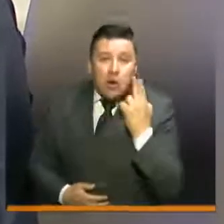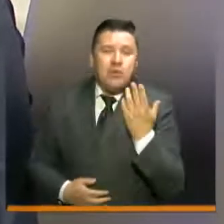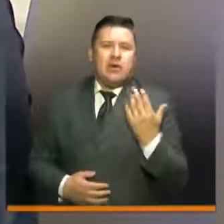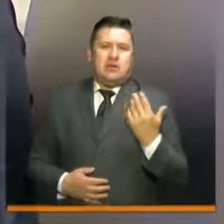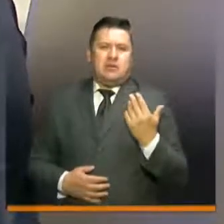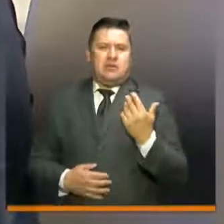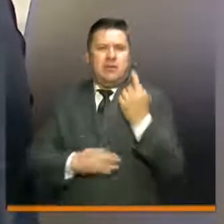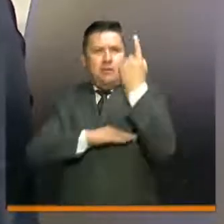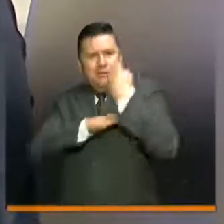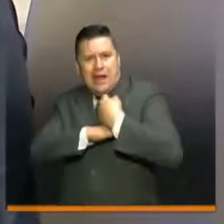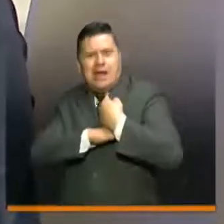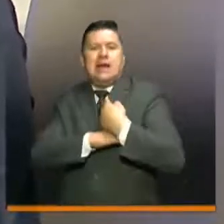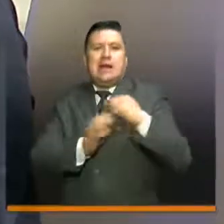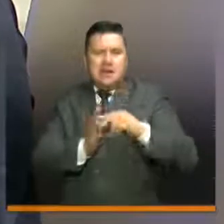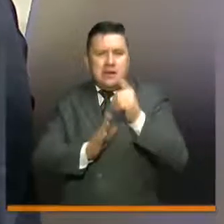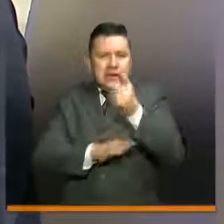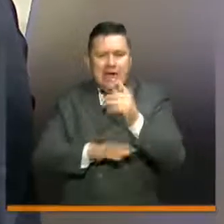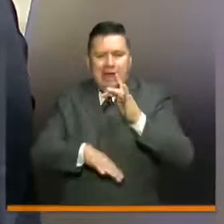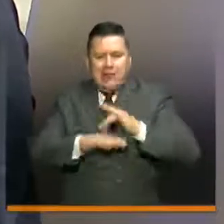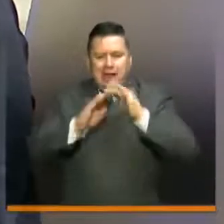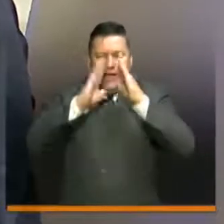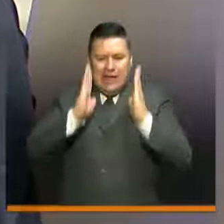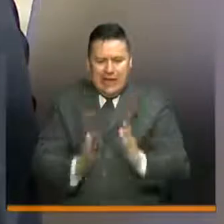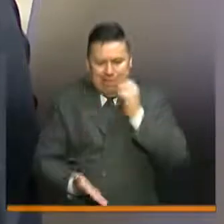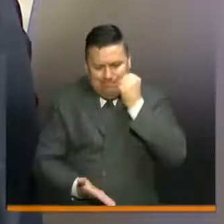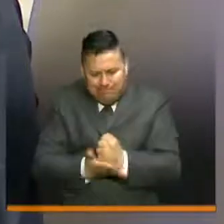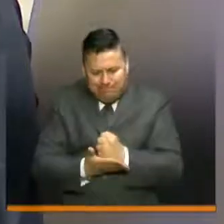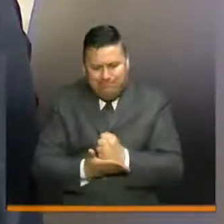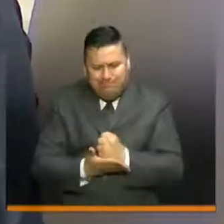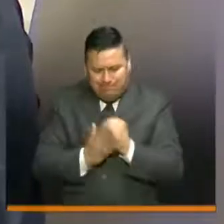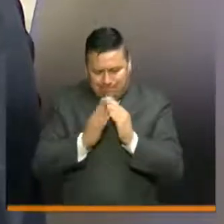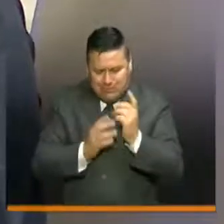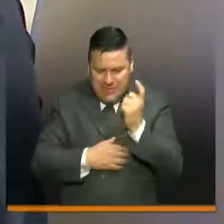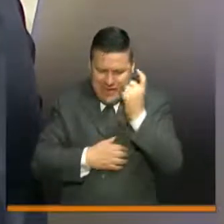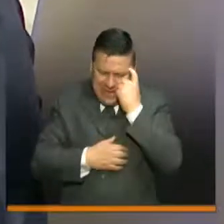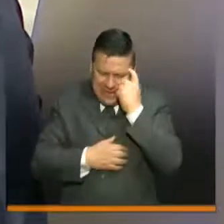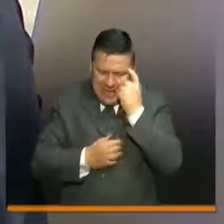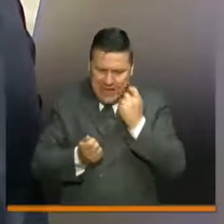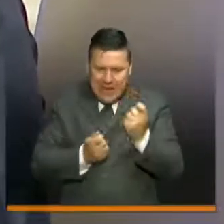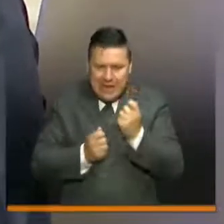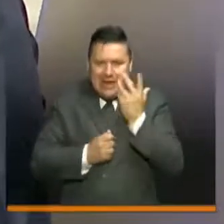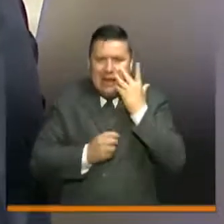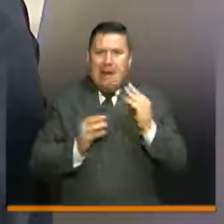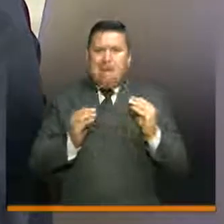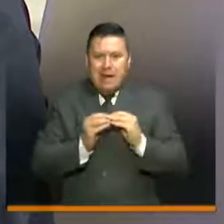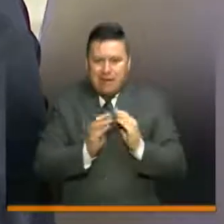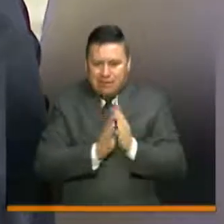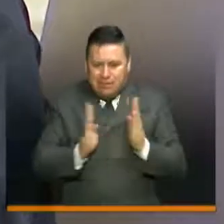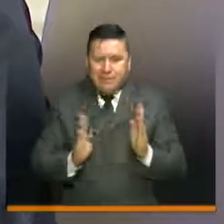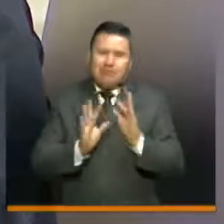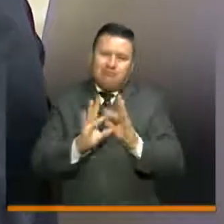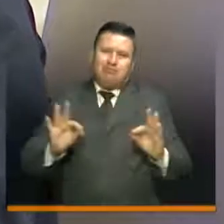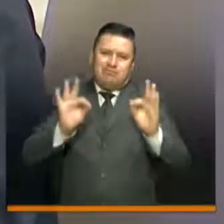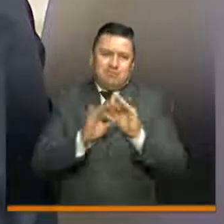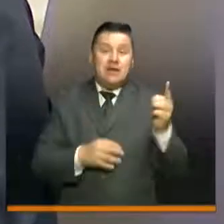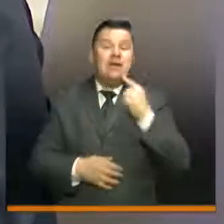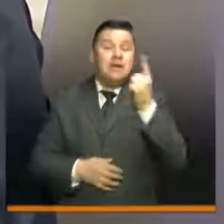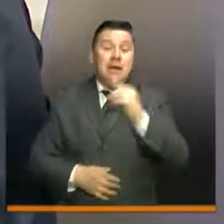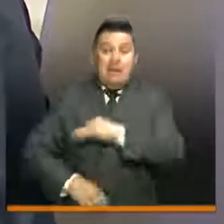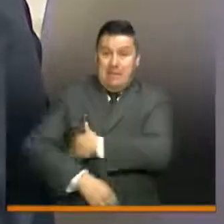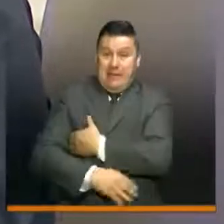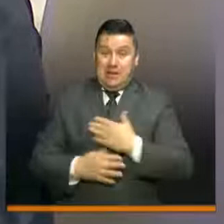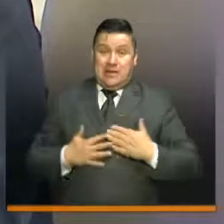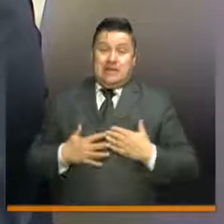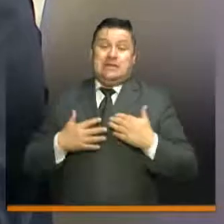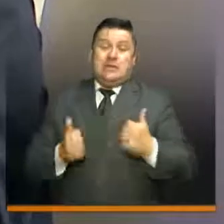esta indicación del aislamiento preventivo inteligente es muy importante. Y como bien lo decía el señor ministro de